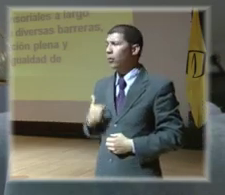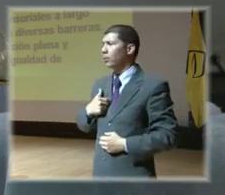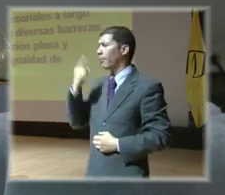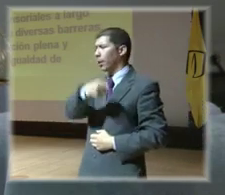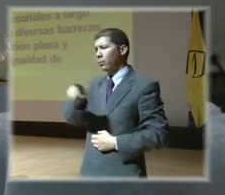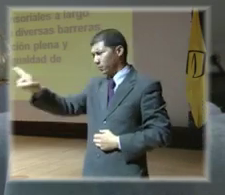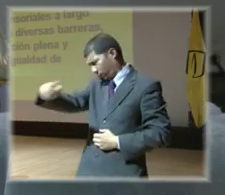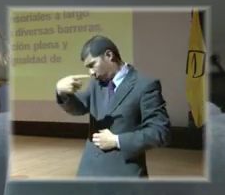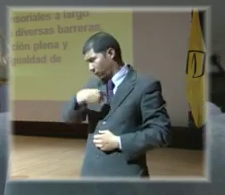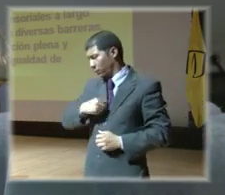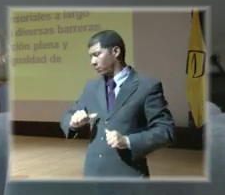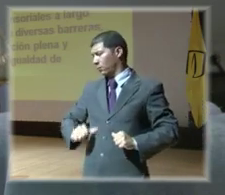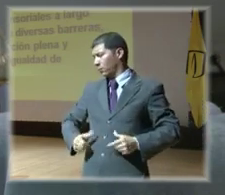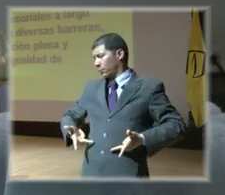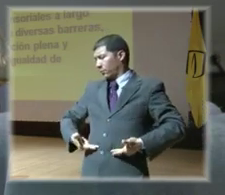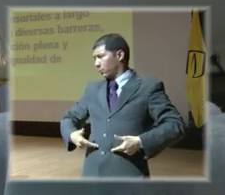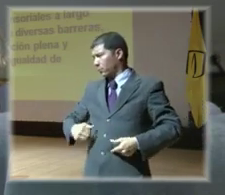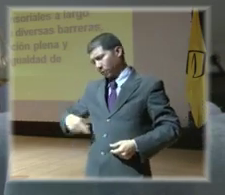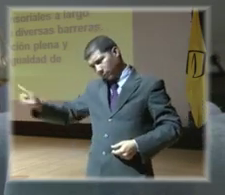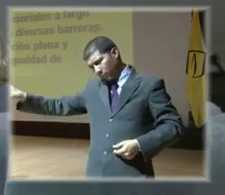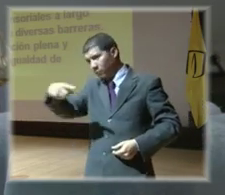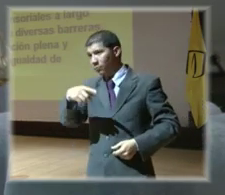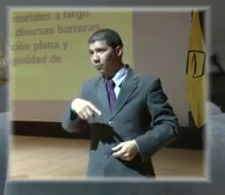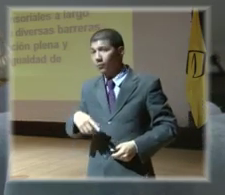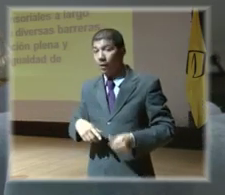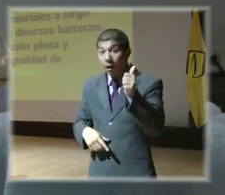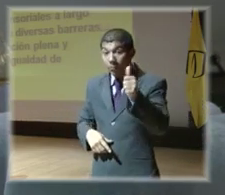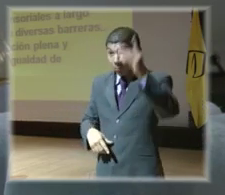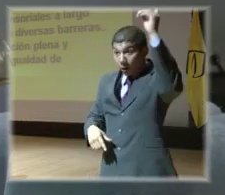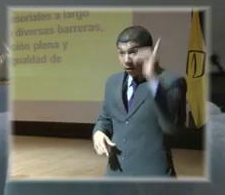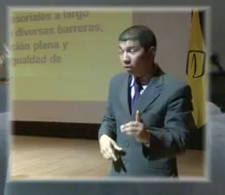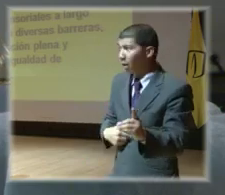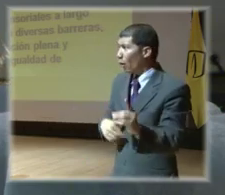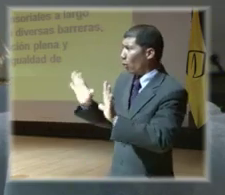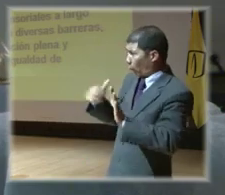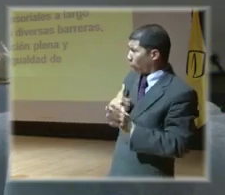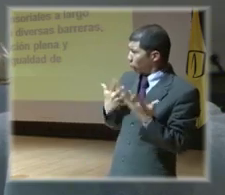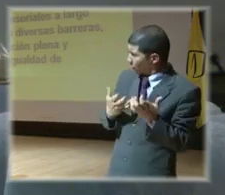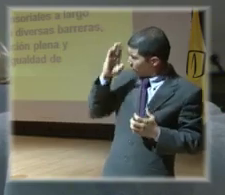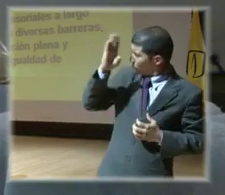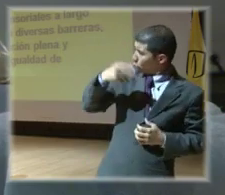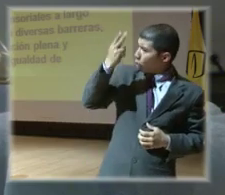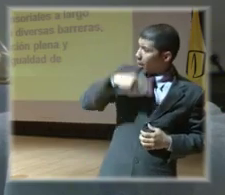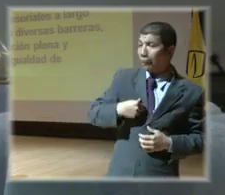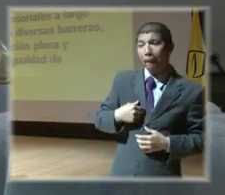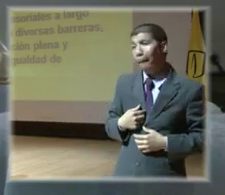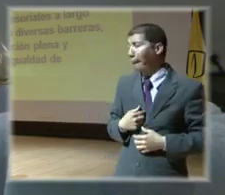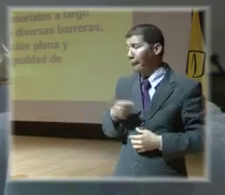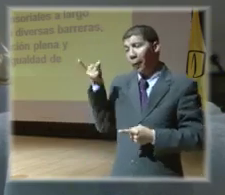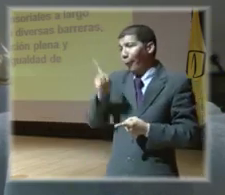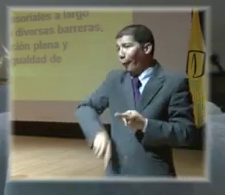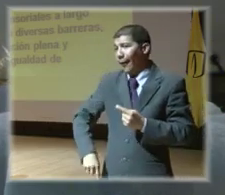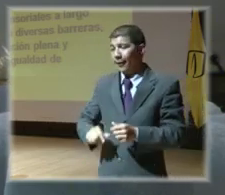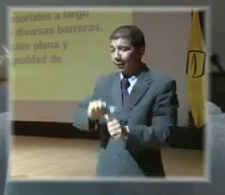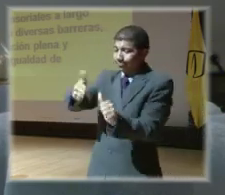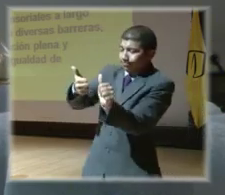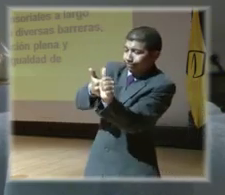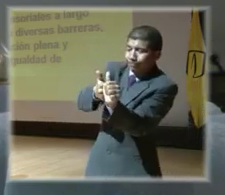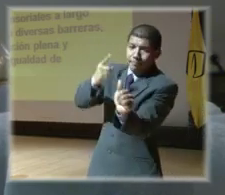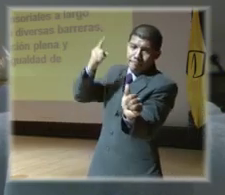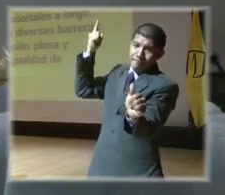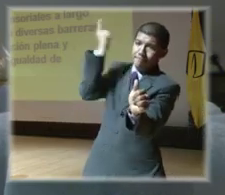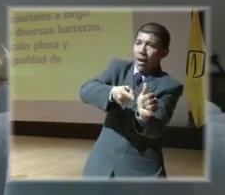operación quirúrgica. Pero la mujer en ningún momento puede expresar, puede saber, puede decidir. Entonces, también para